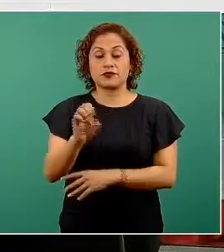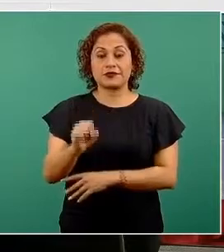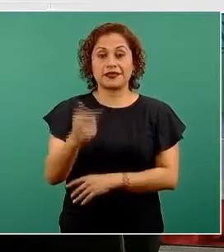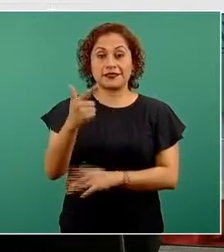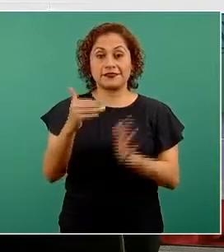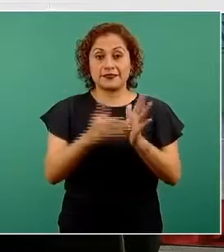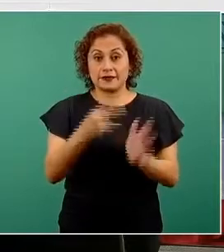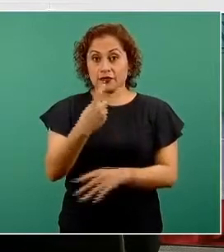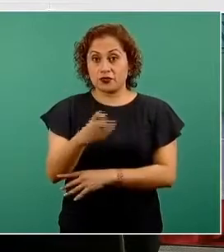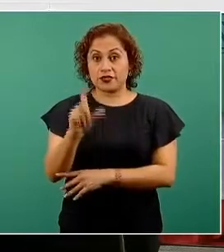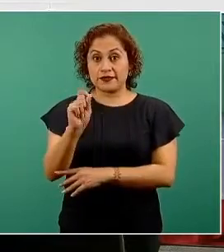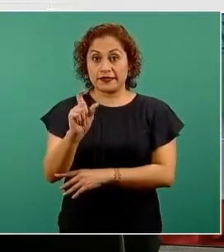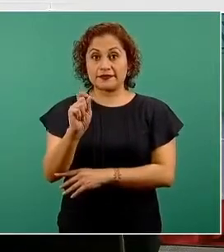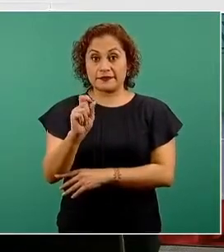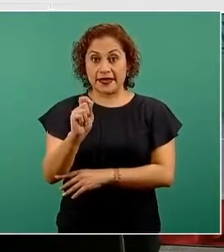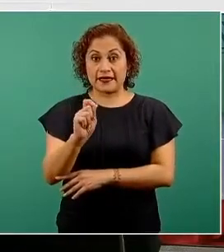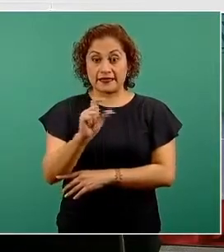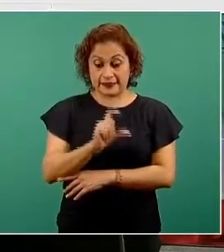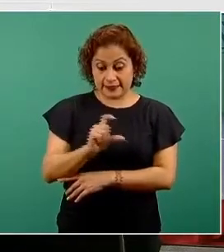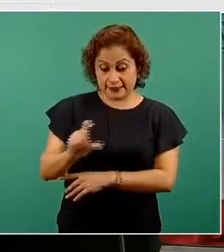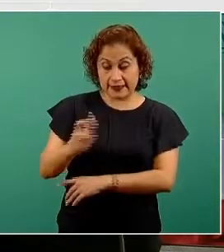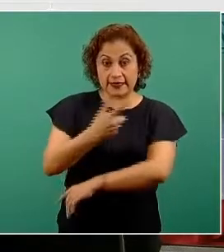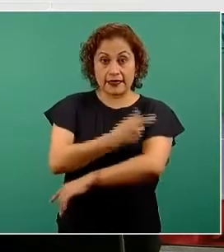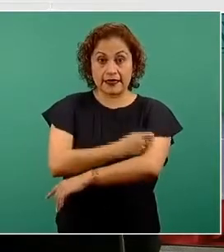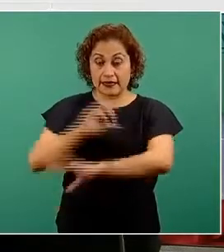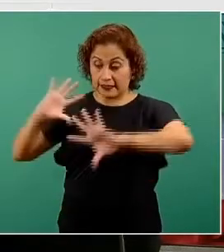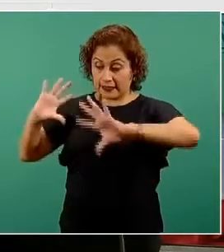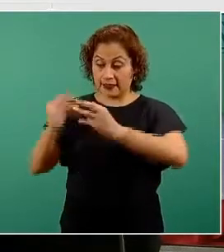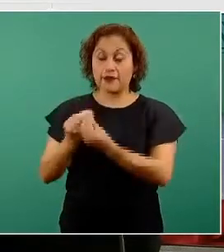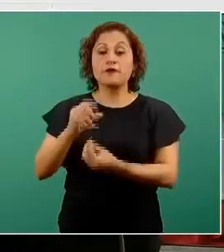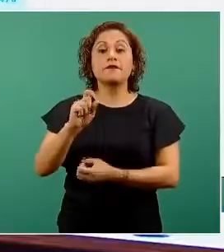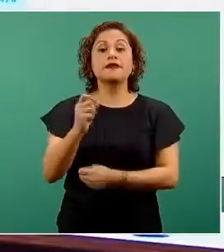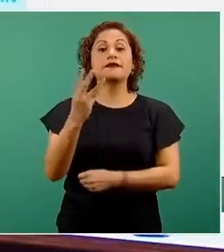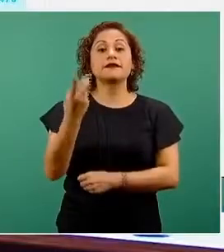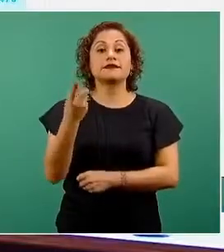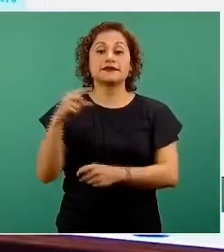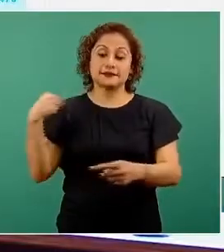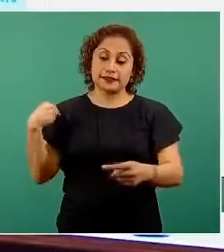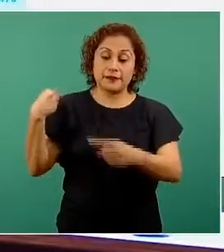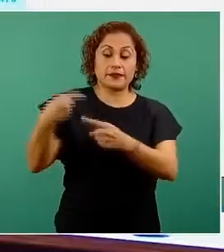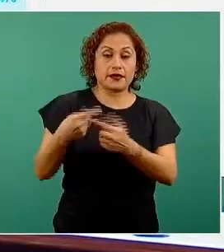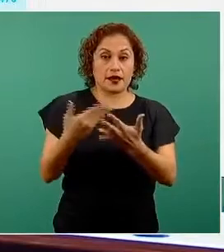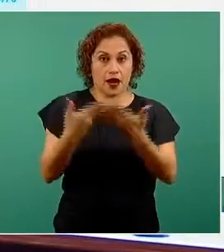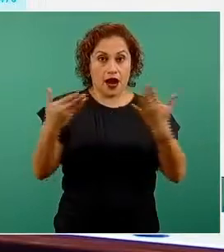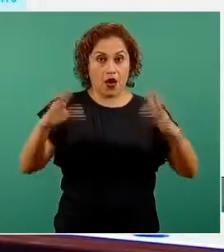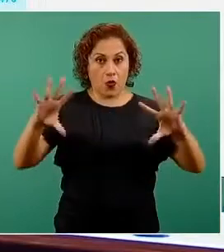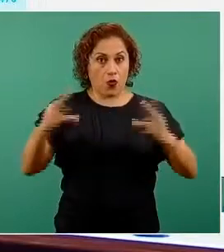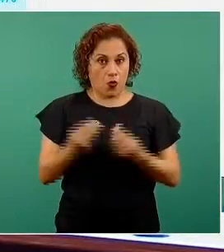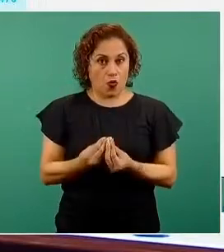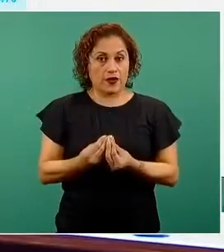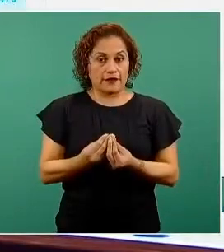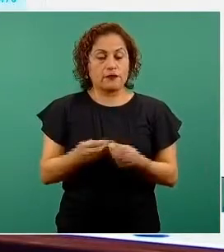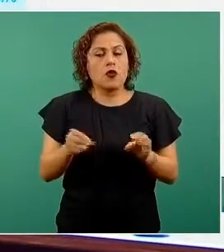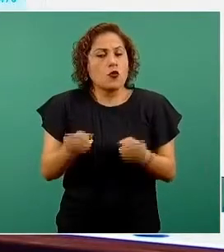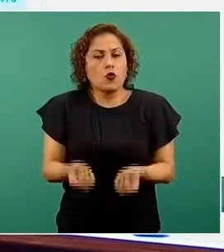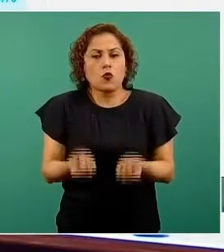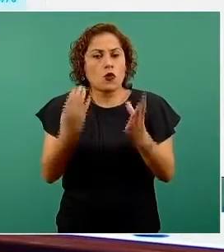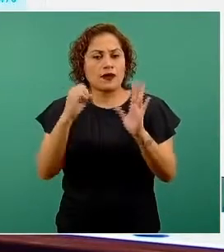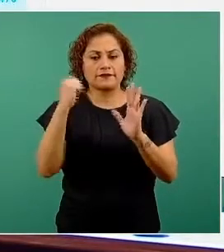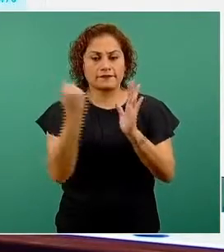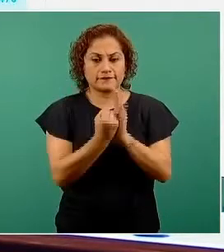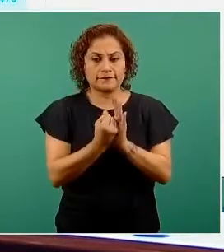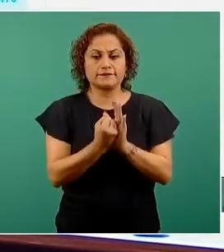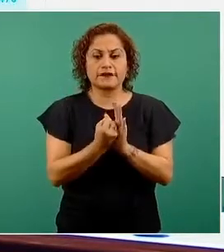13,467,220 han llegado a México desde el pasado 23 de diciembre y se distribuye así la de